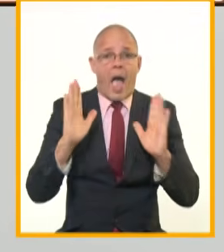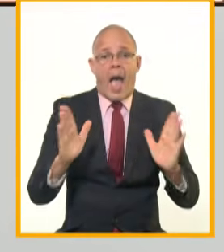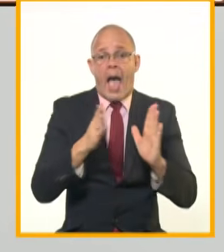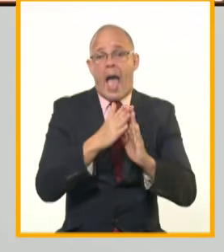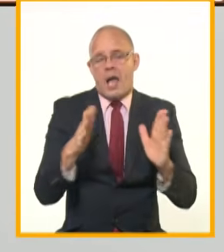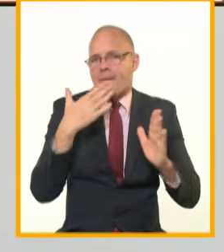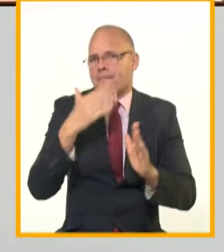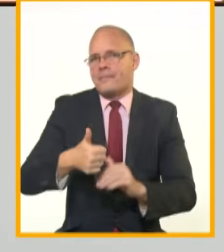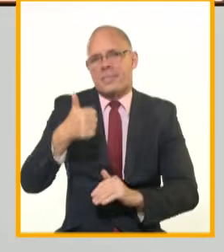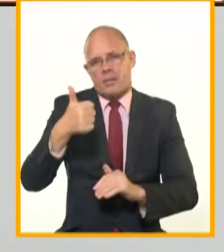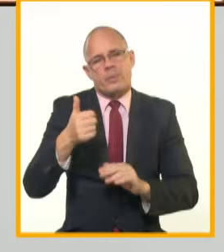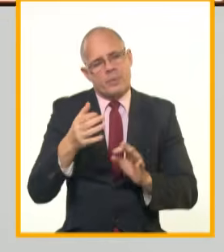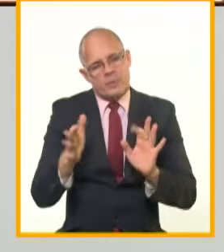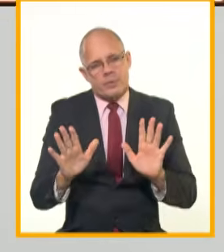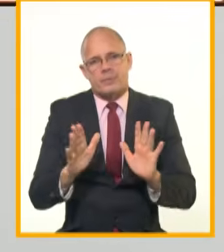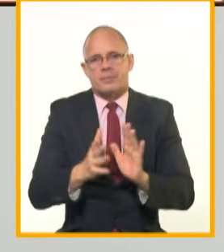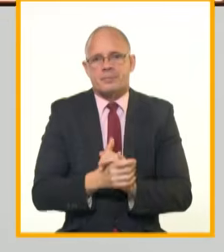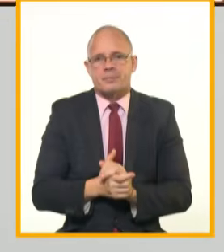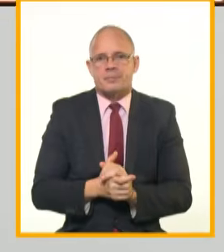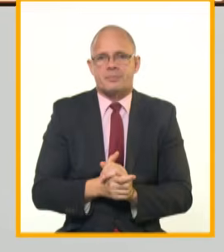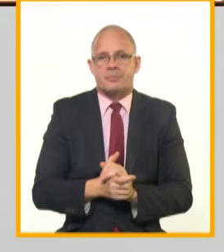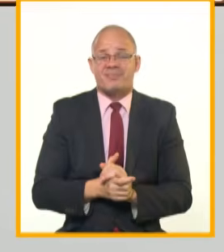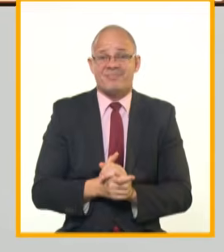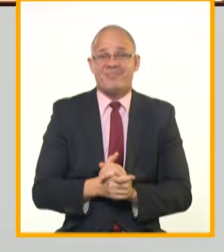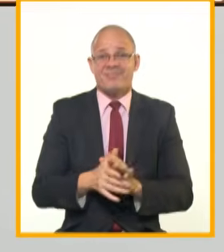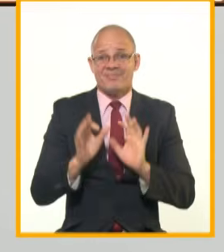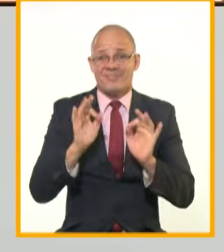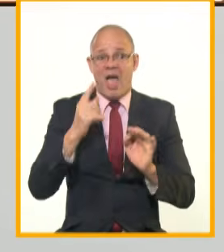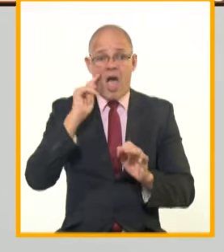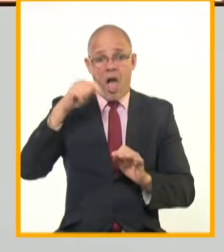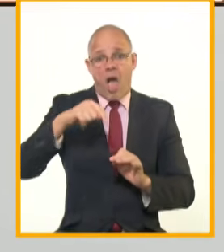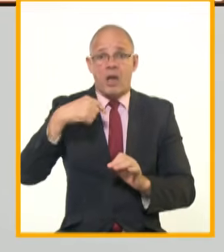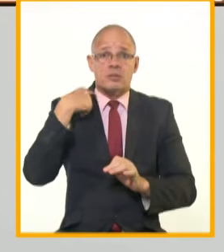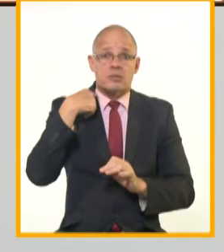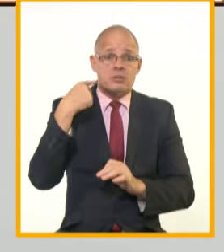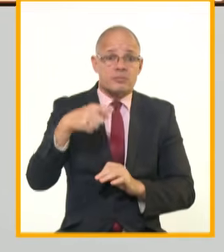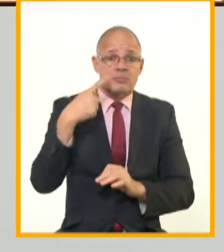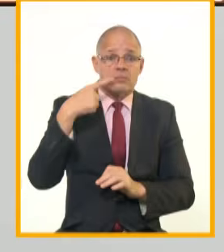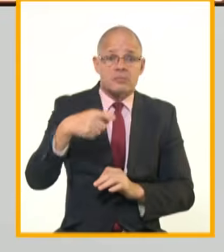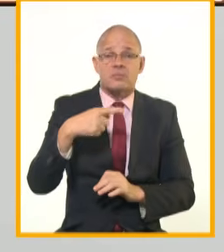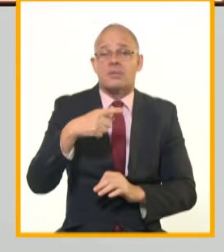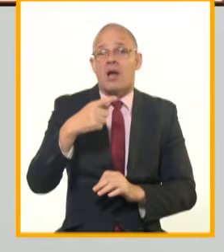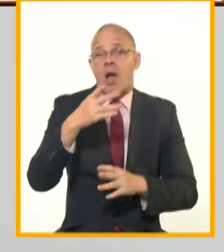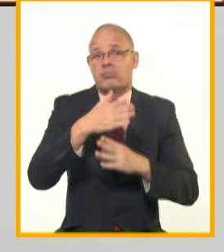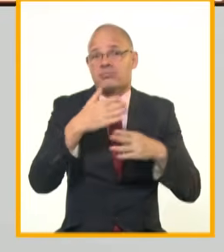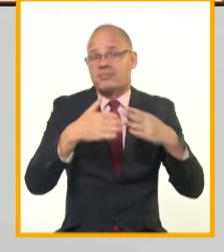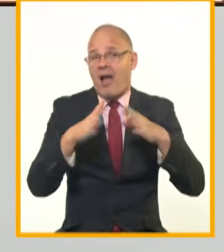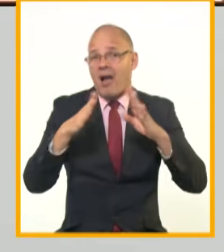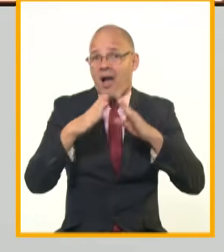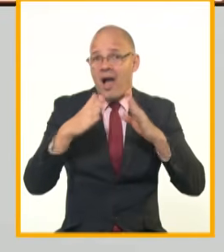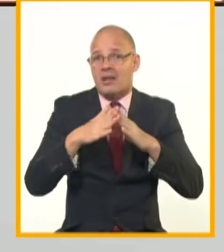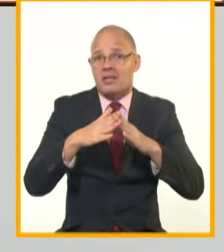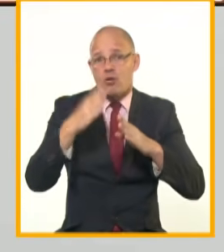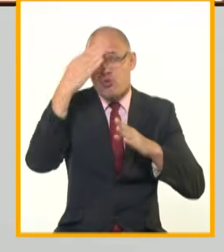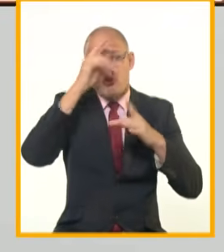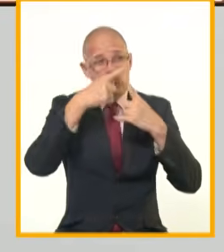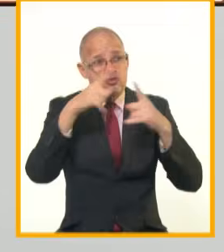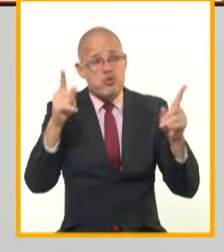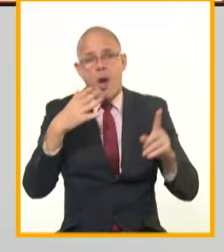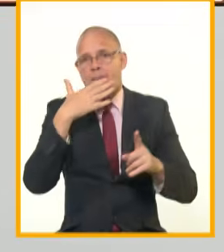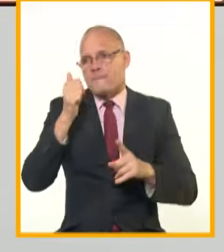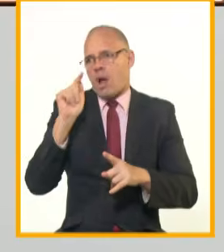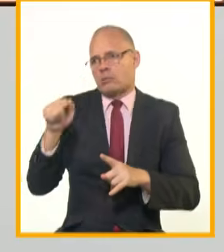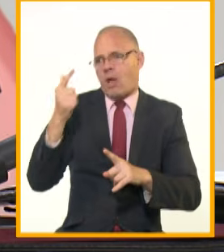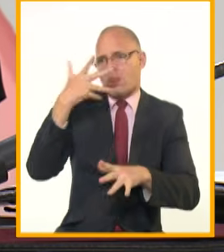mejoría en el fondo habitacional. Yo creo que serán de las provincias con mejores indicadores en ese ámbito en el país, porque realmente en el